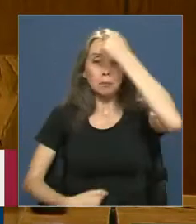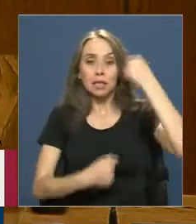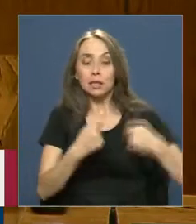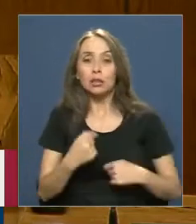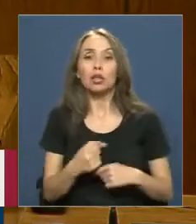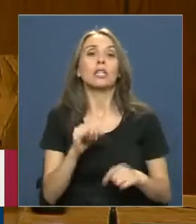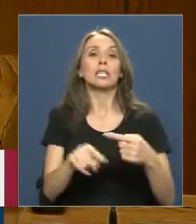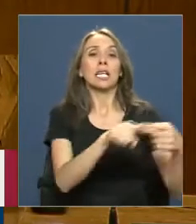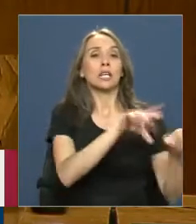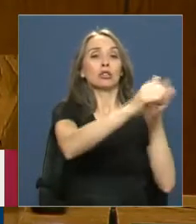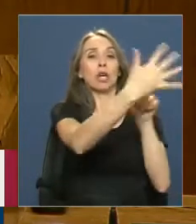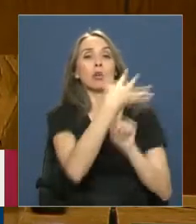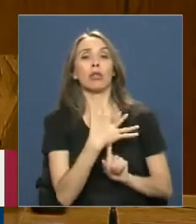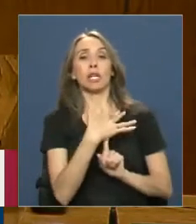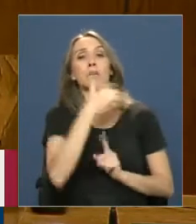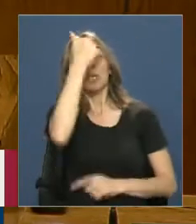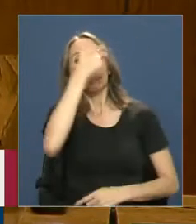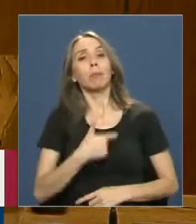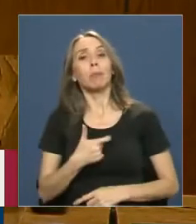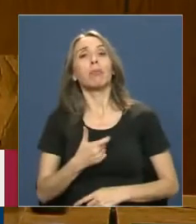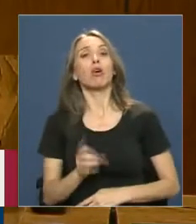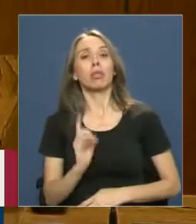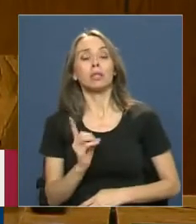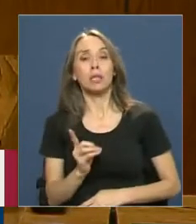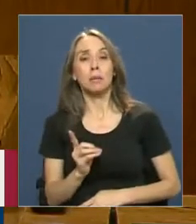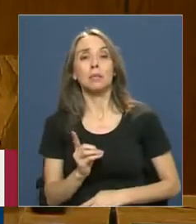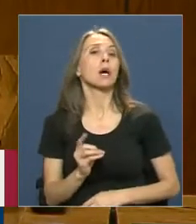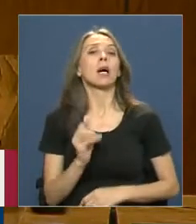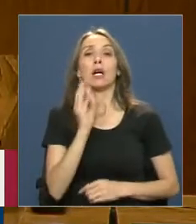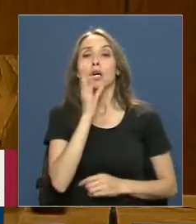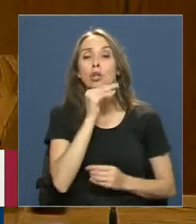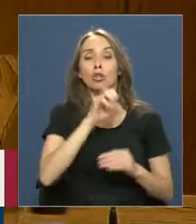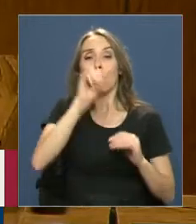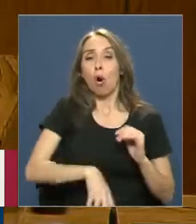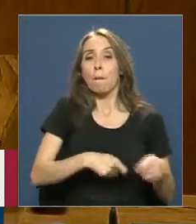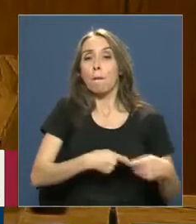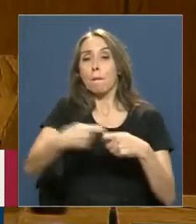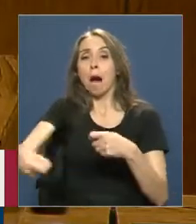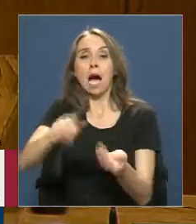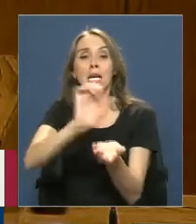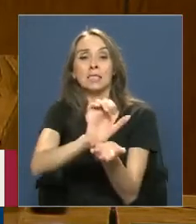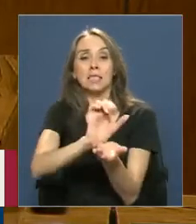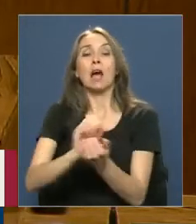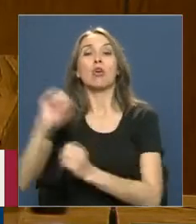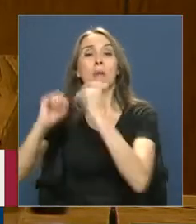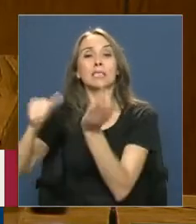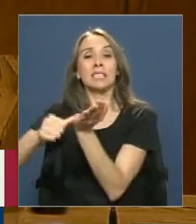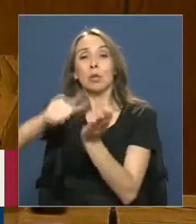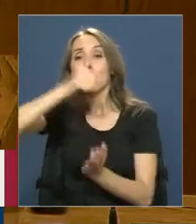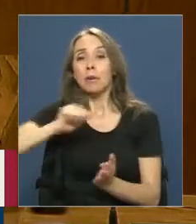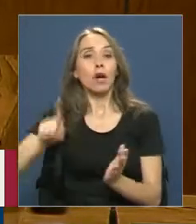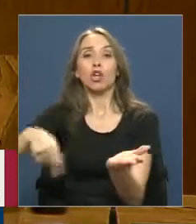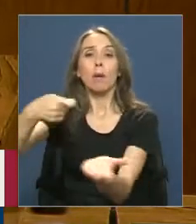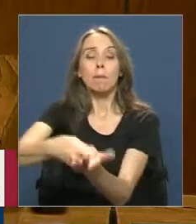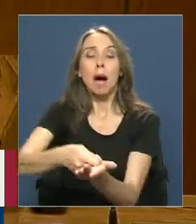por discapacidad. A esto se suma la falta de cobertura por parte del Estado y aseguradoras privadas en